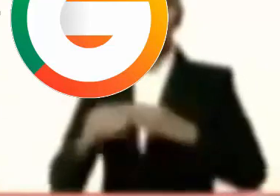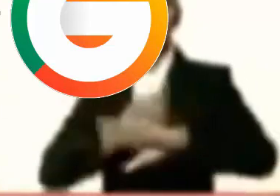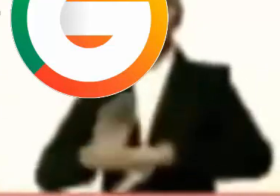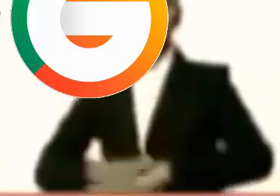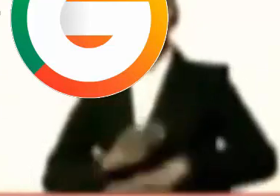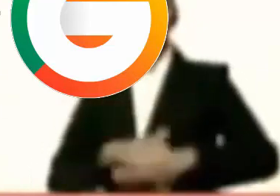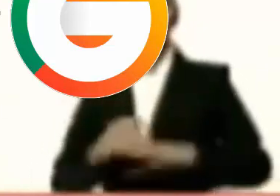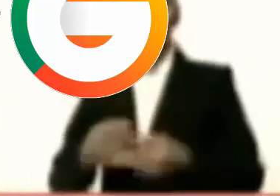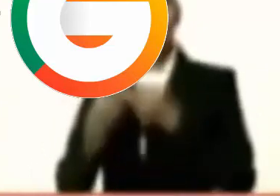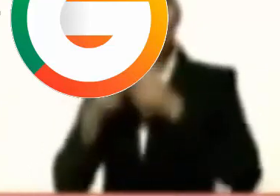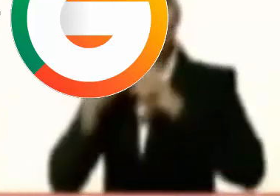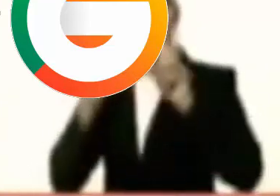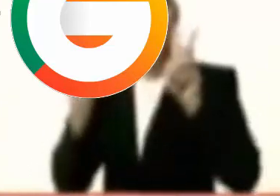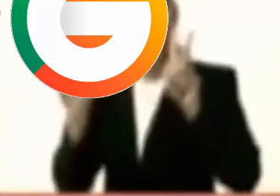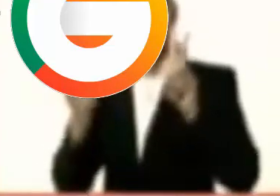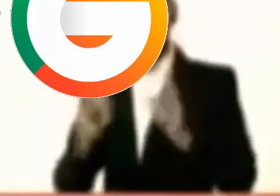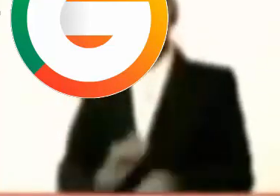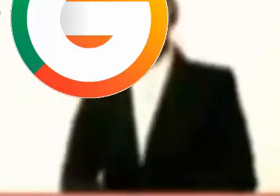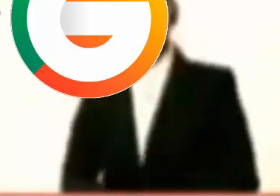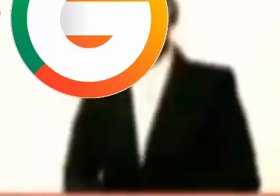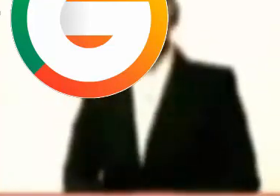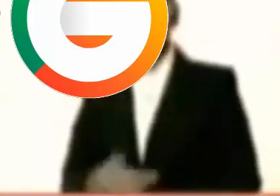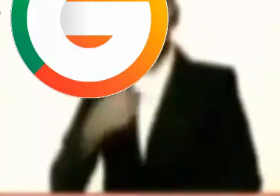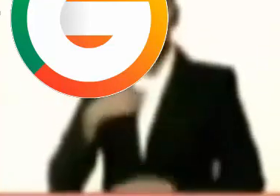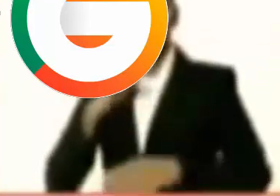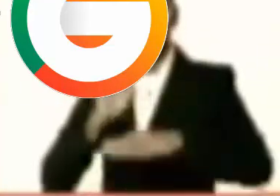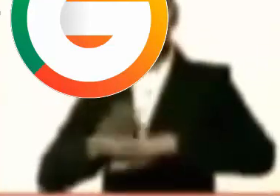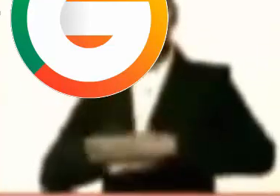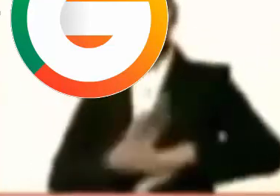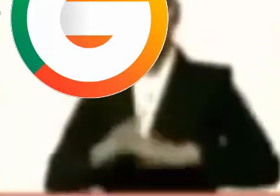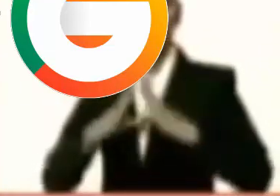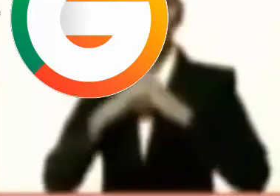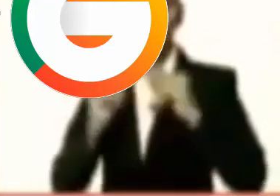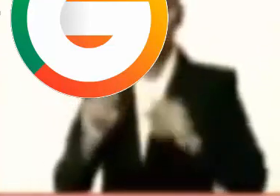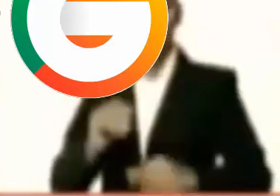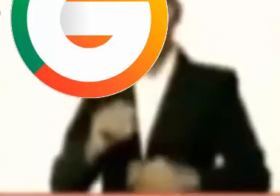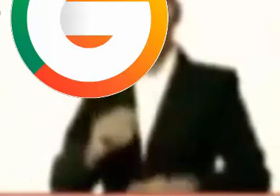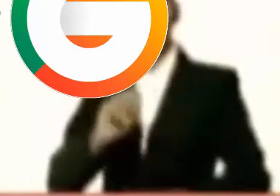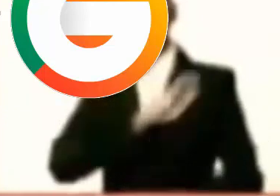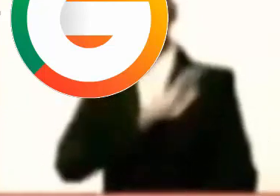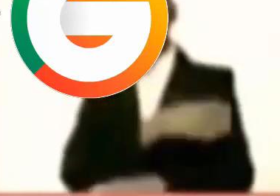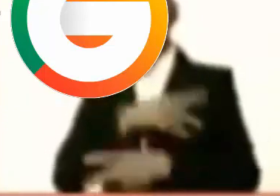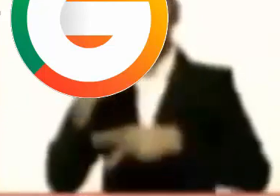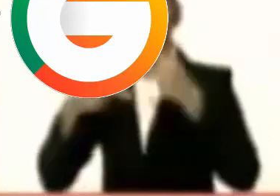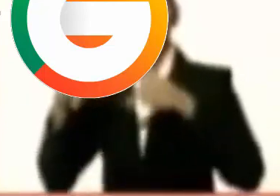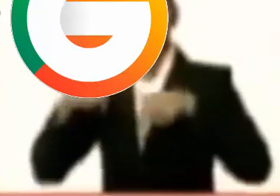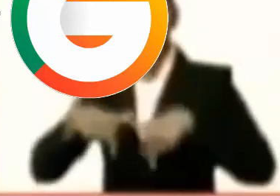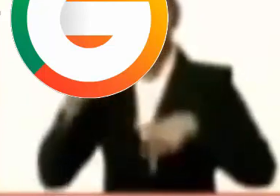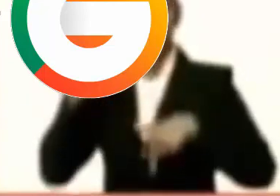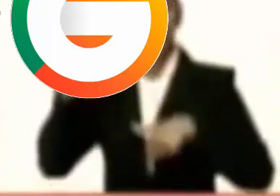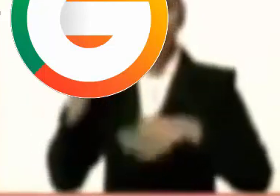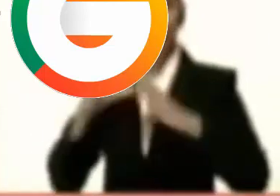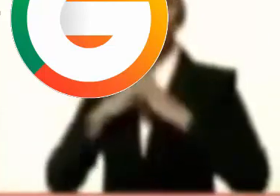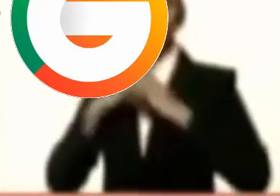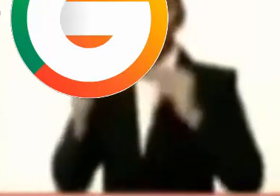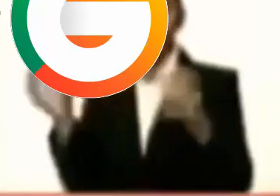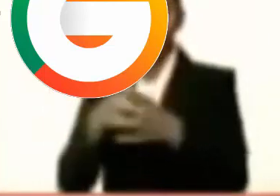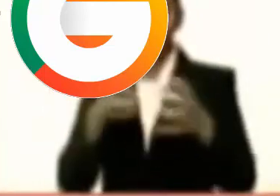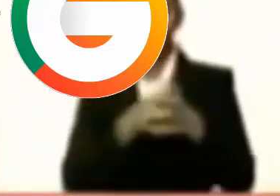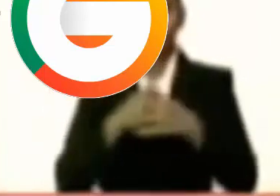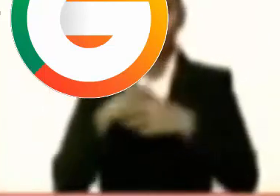paz. Yo hago un llamado a todas las fuerzas políticas del país, a todas, a todos los